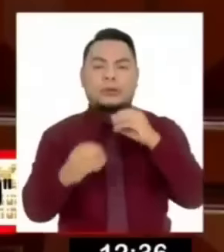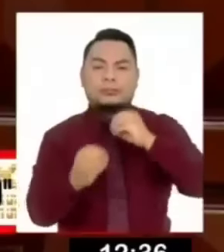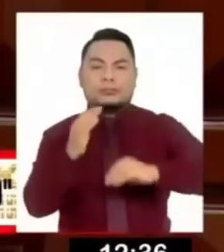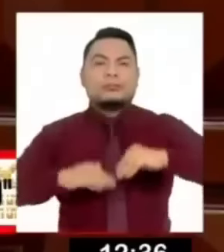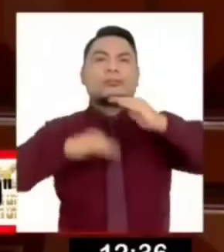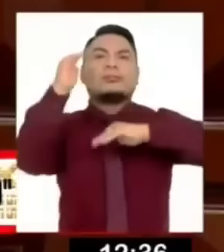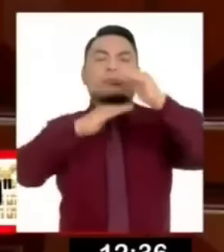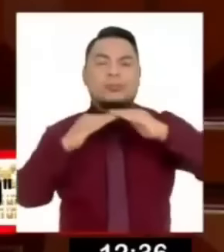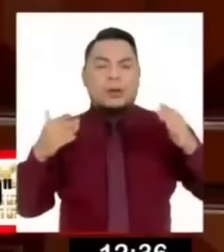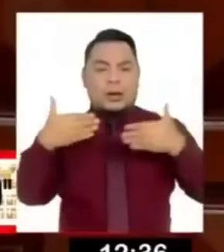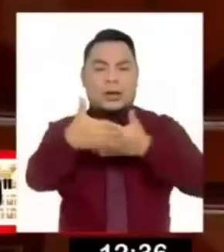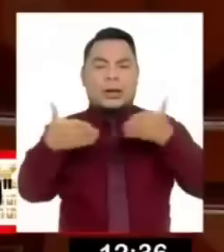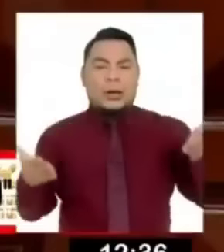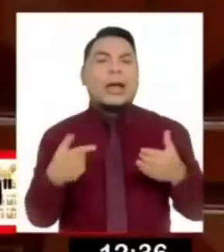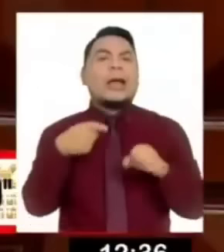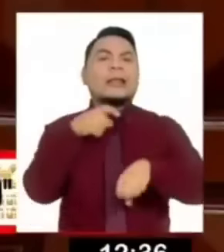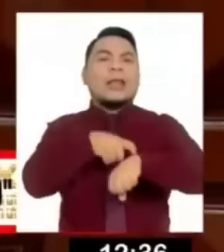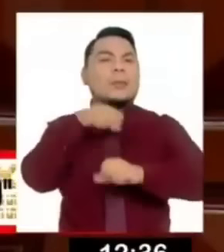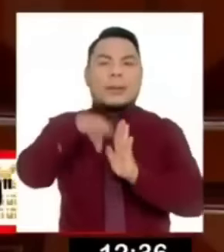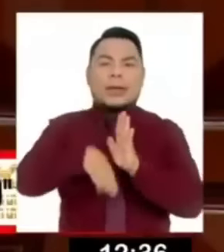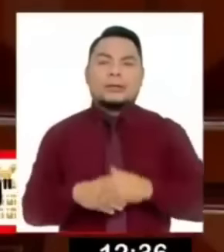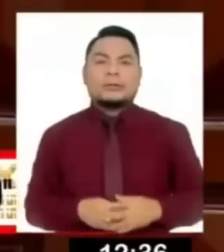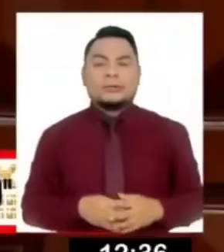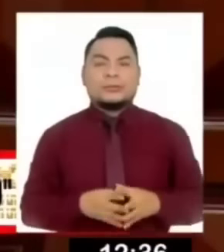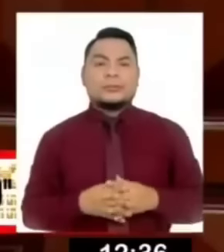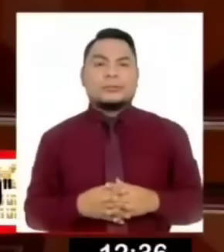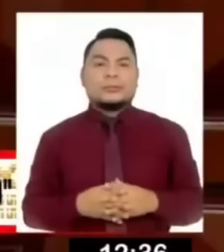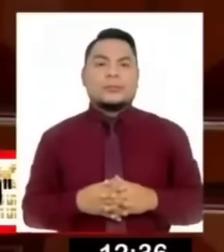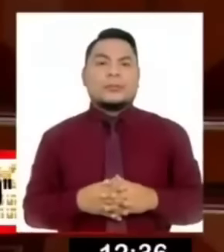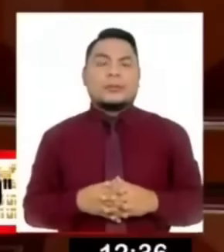catastral urbano en menos tiempo.